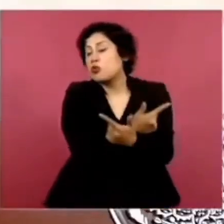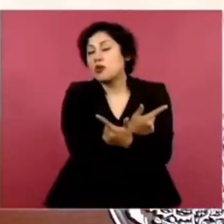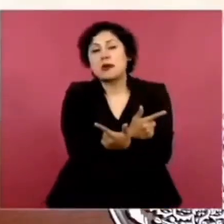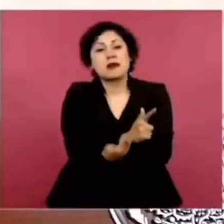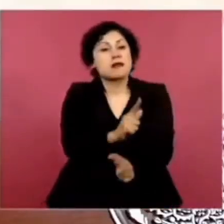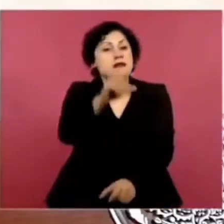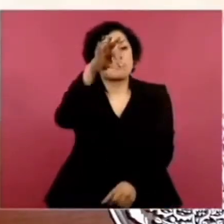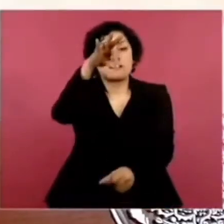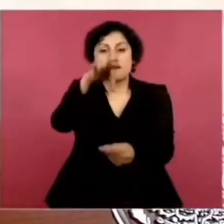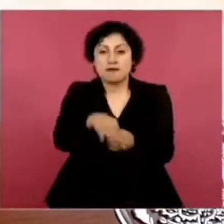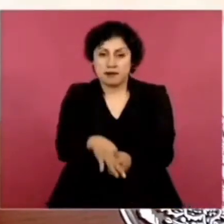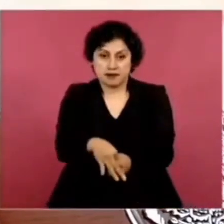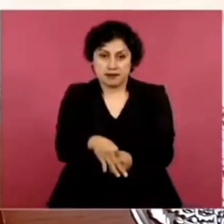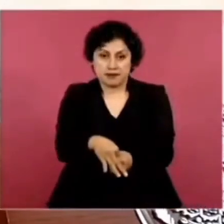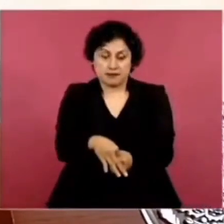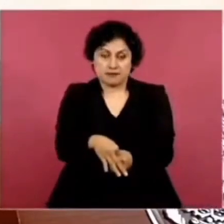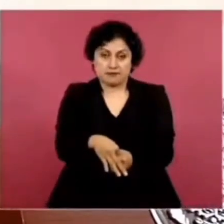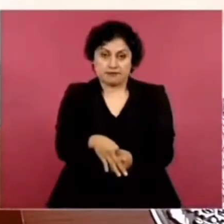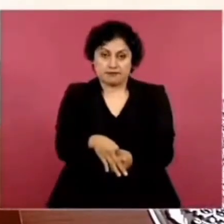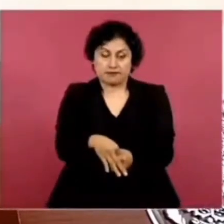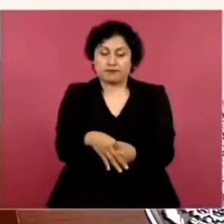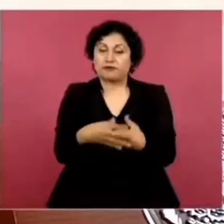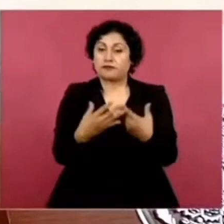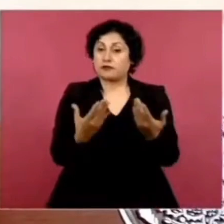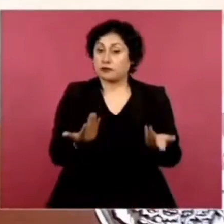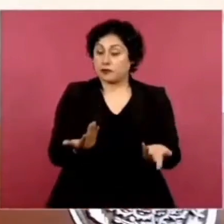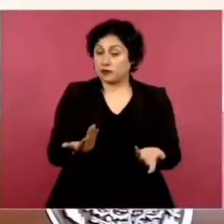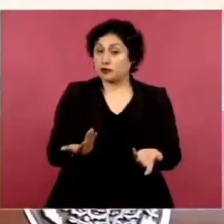Y nada de